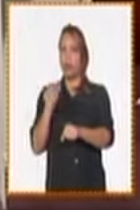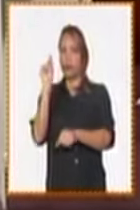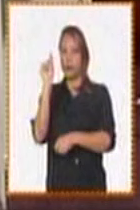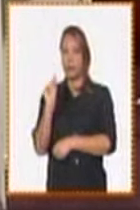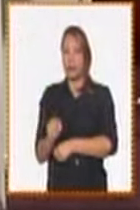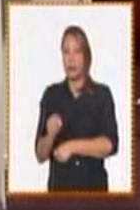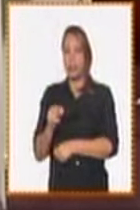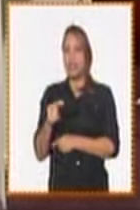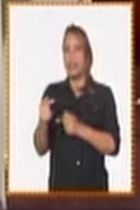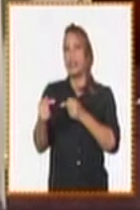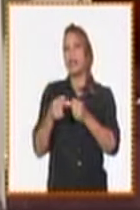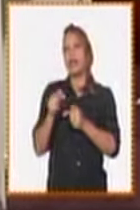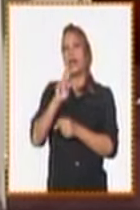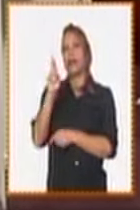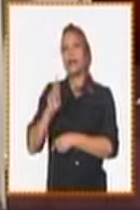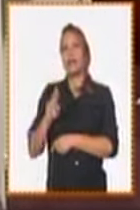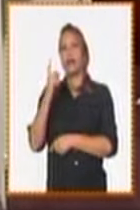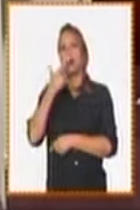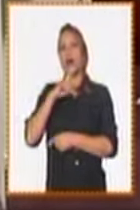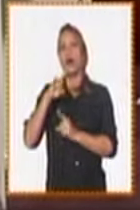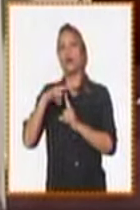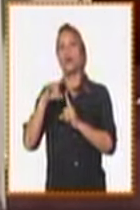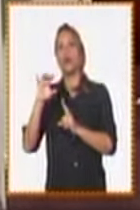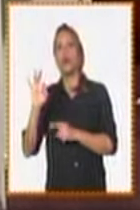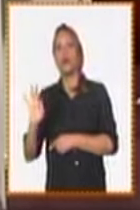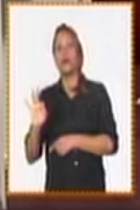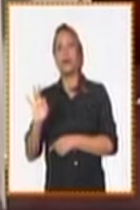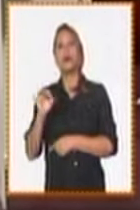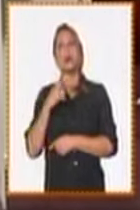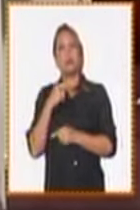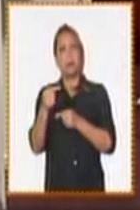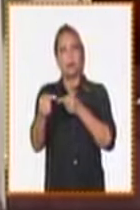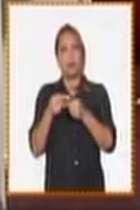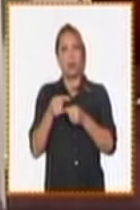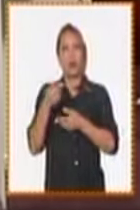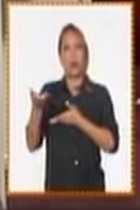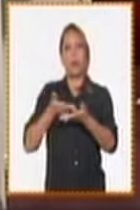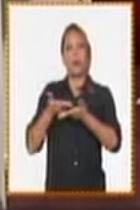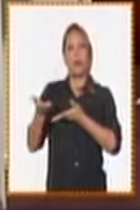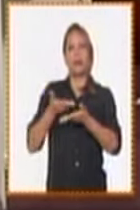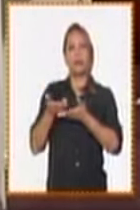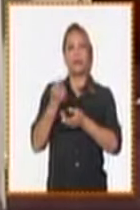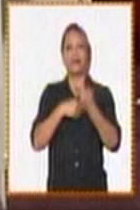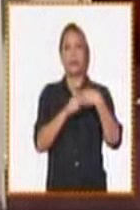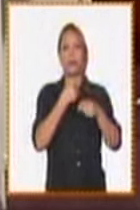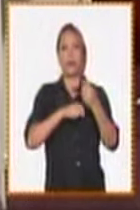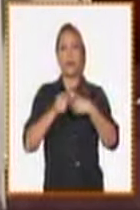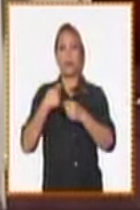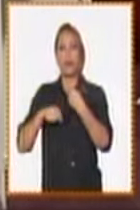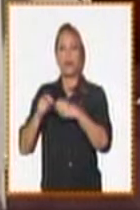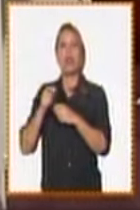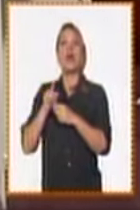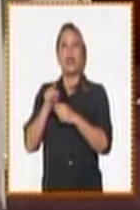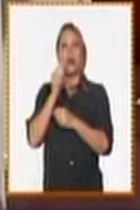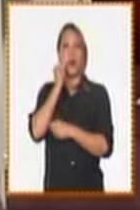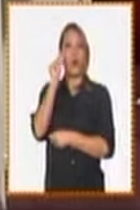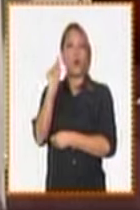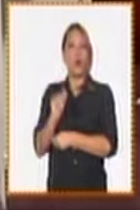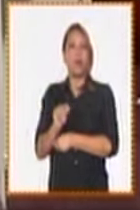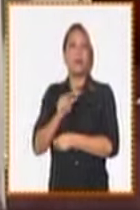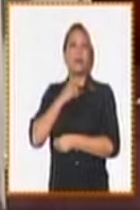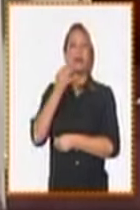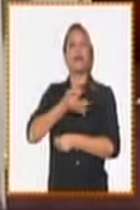del río Cauto, un elemento muy importante, río Cauto se vivía del comercio de contrabando, este hombre está planteando